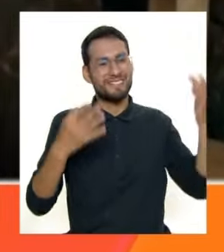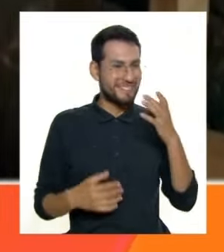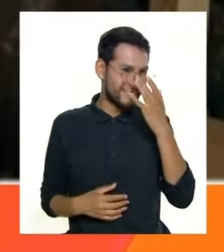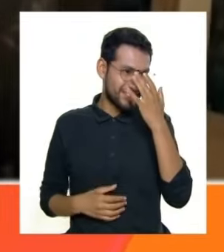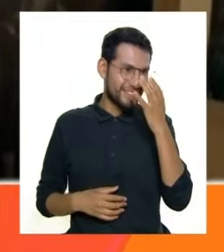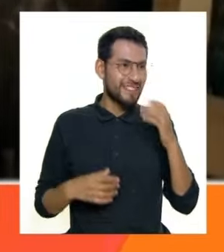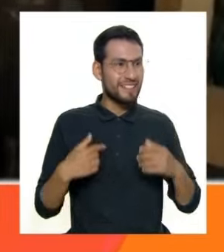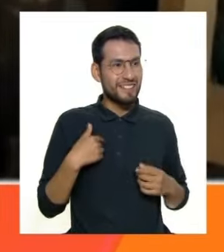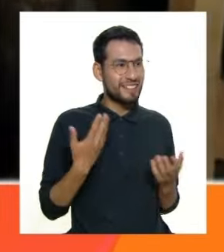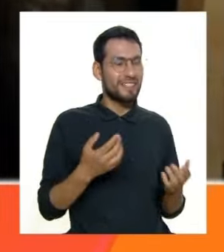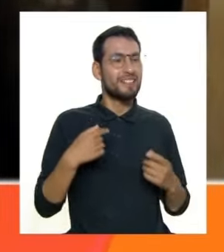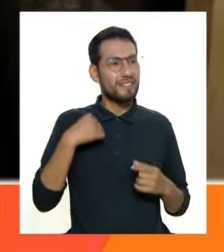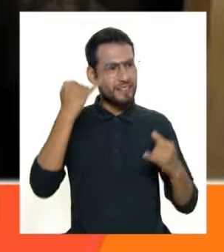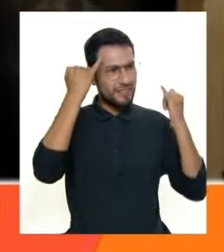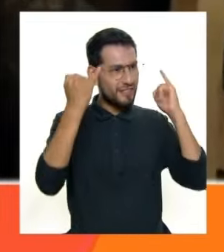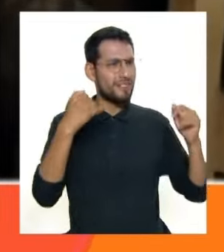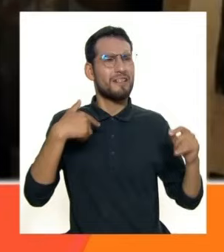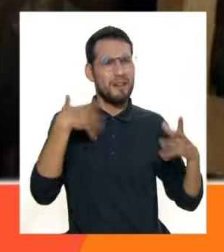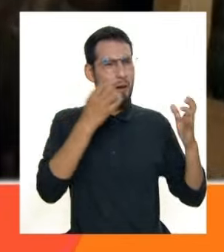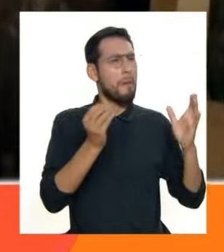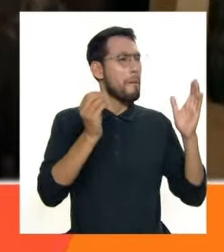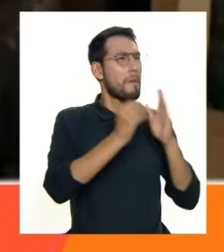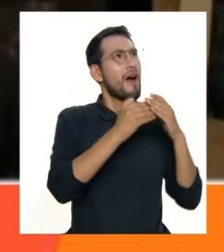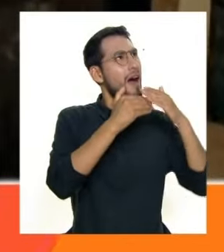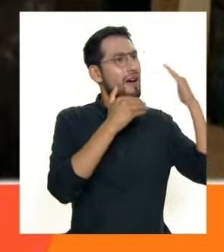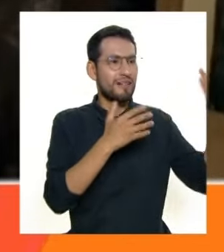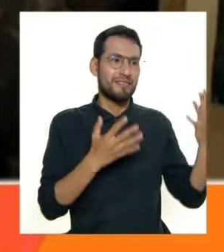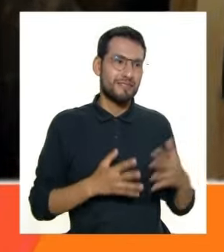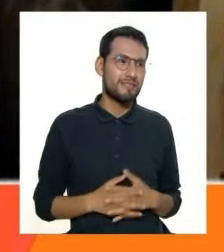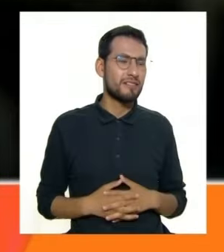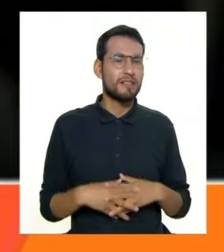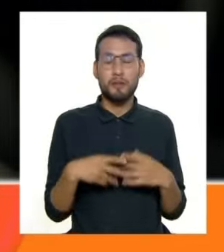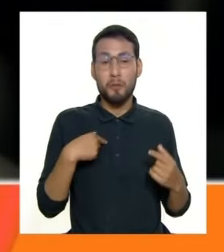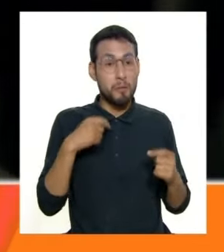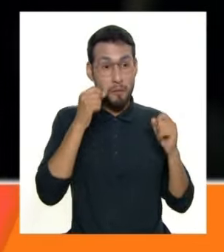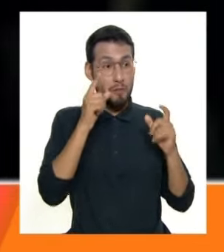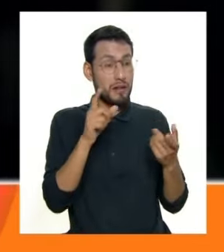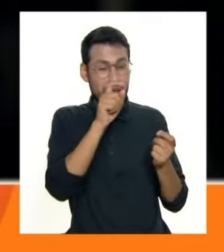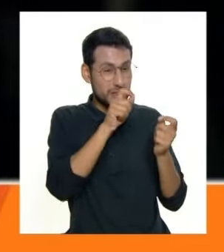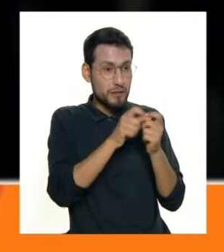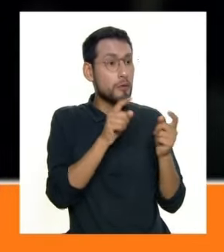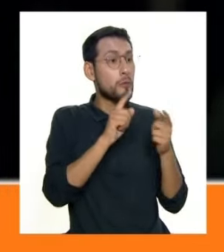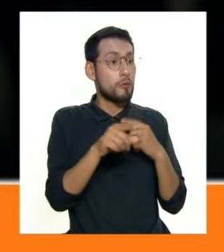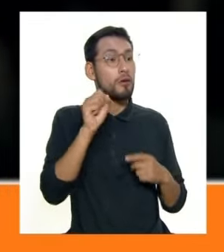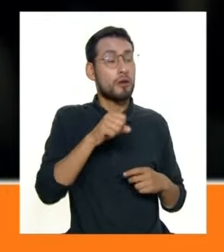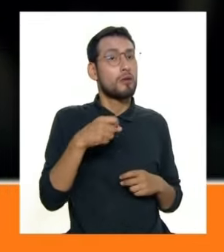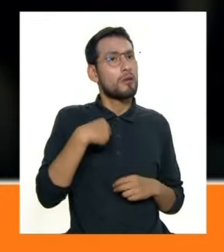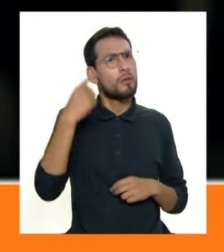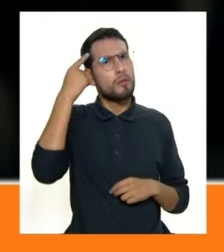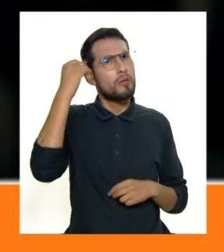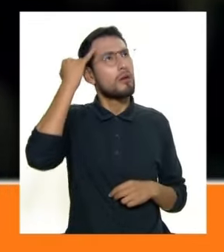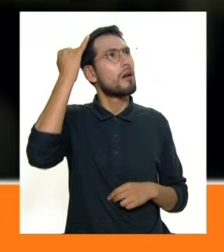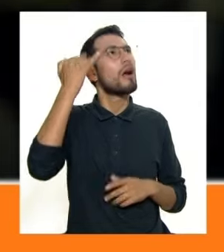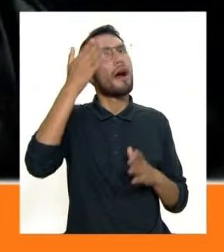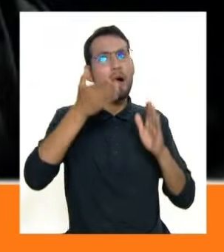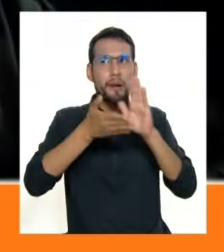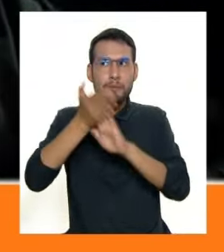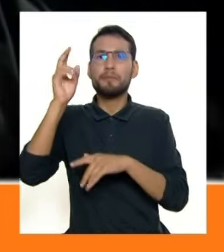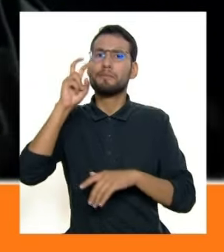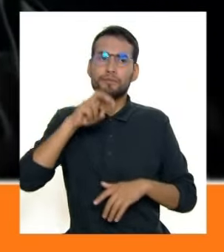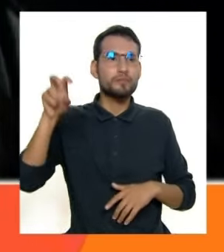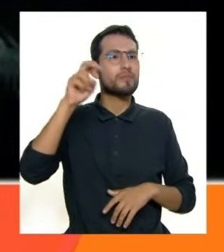O sea, Cristo, pero yo he imaginado eso y más. Claro. Sí, no, no me había imaginado eso exactamente, pero sí me había imaginado salir y estar